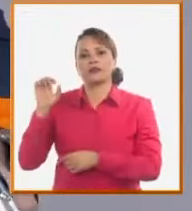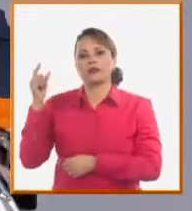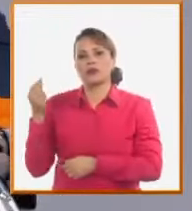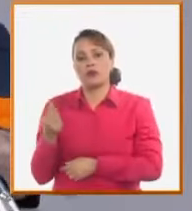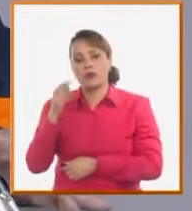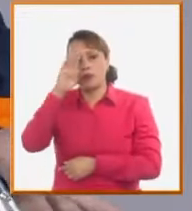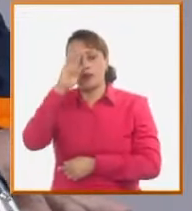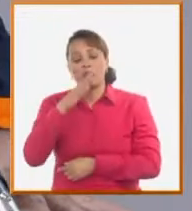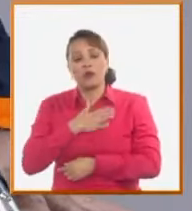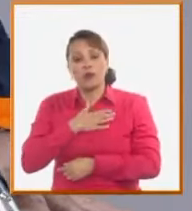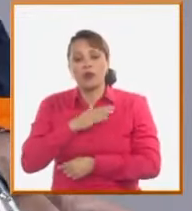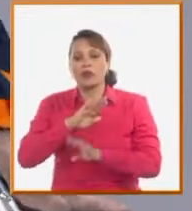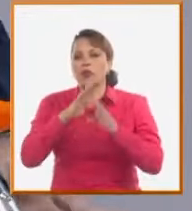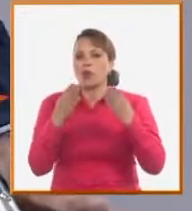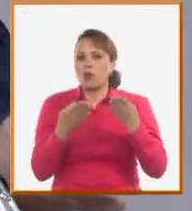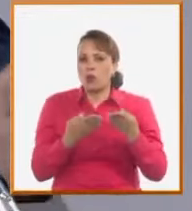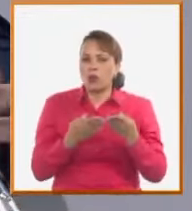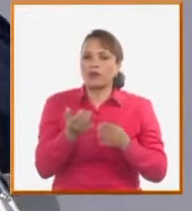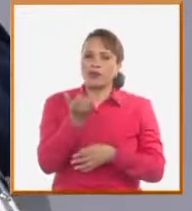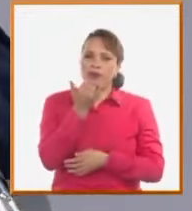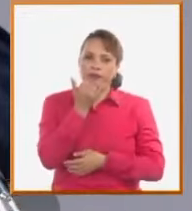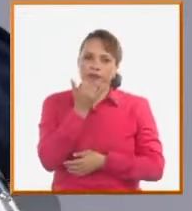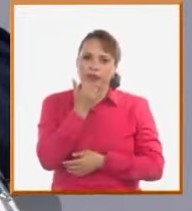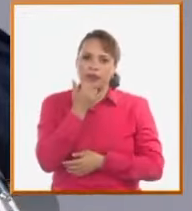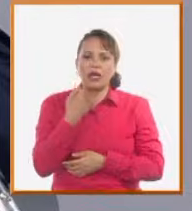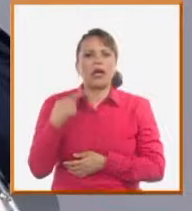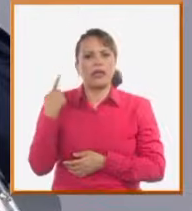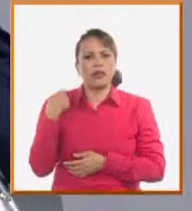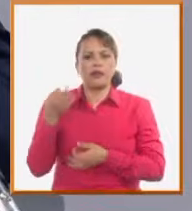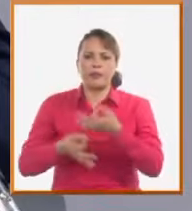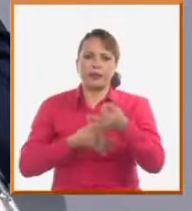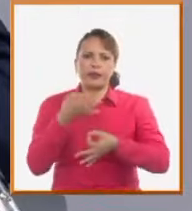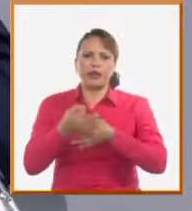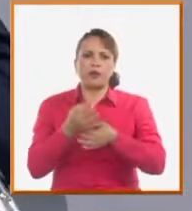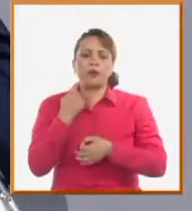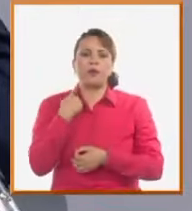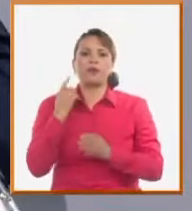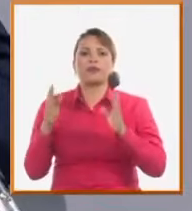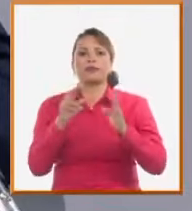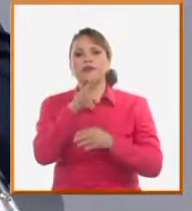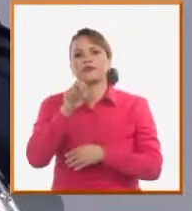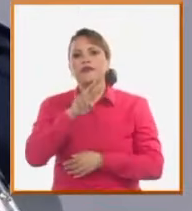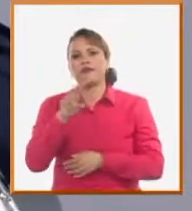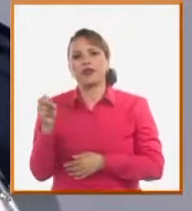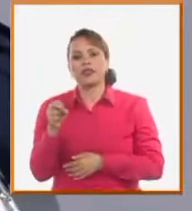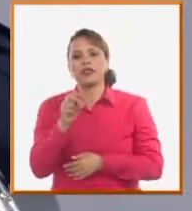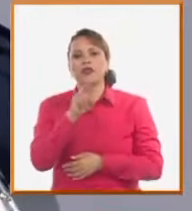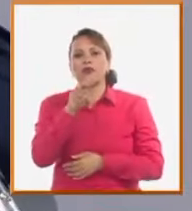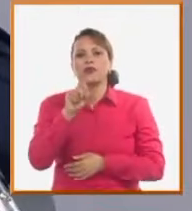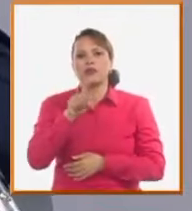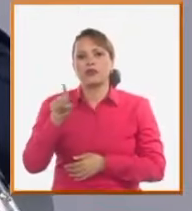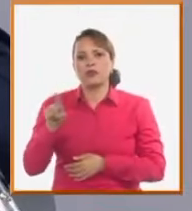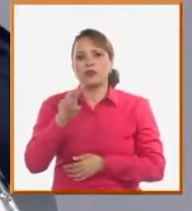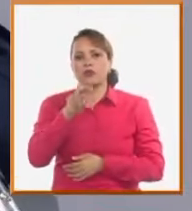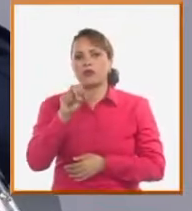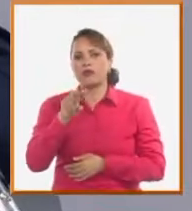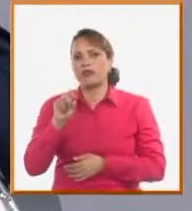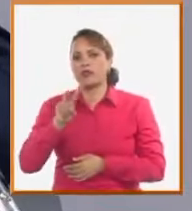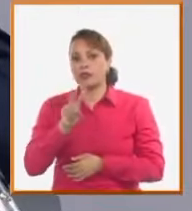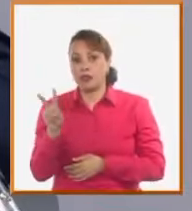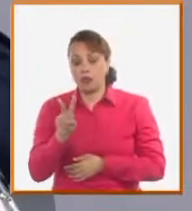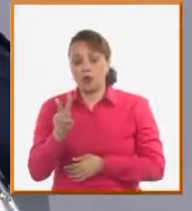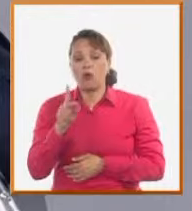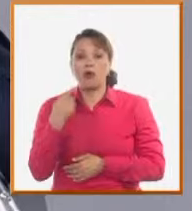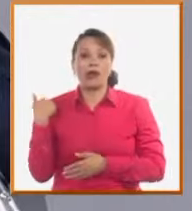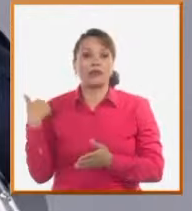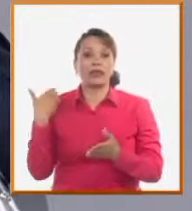sufriendo. Pero bueno, eso lo hablamos ayer. A pesar de eso, dentro de los años 2020, 2021 y 2022, solo se habían